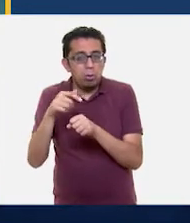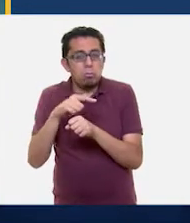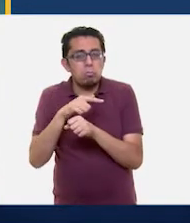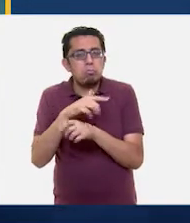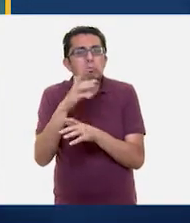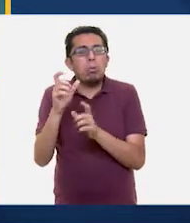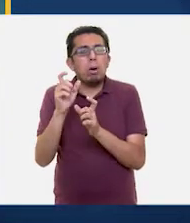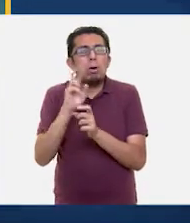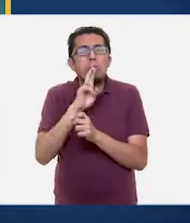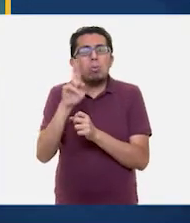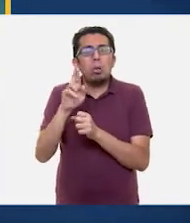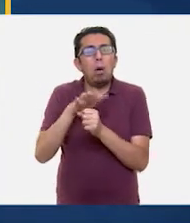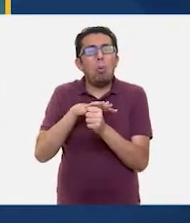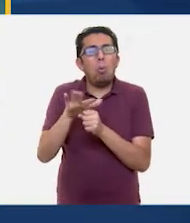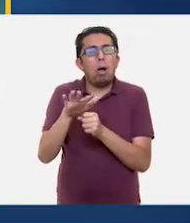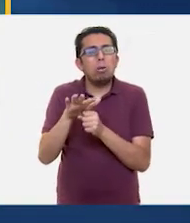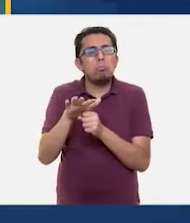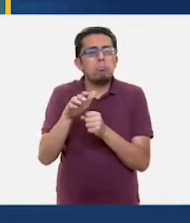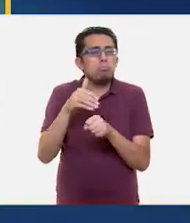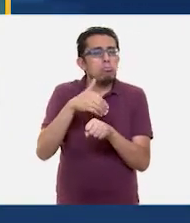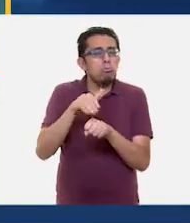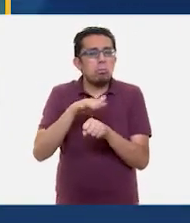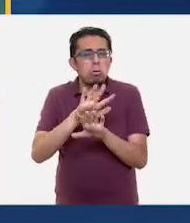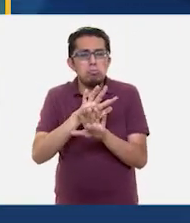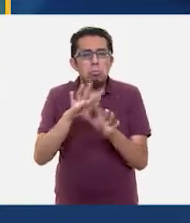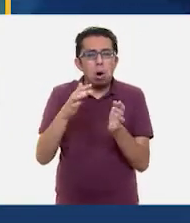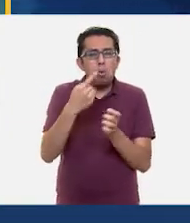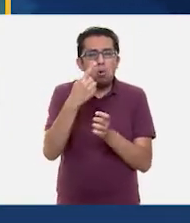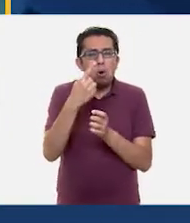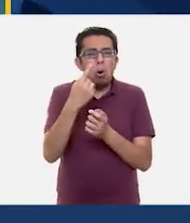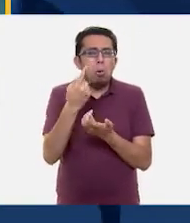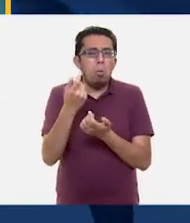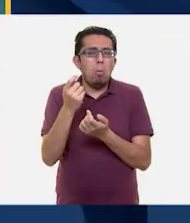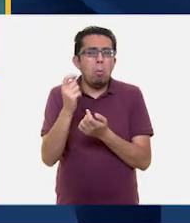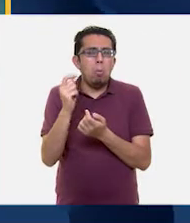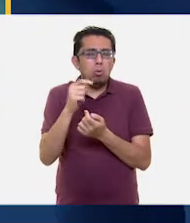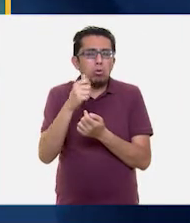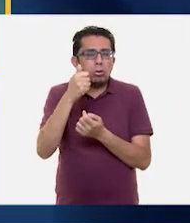como cocientes valores aproximados a